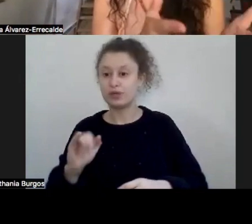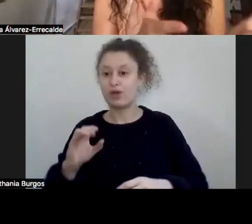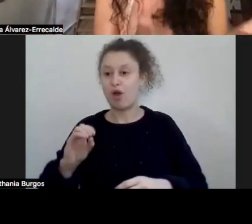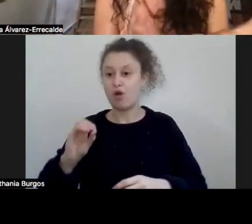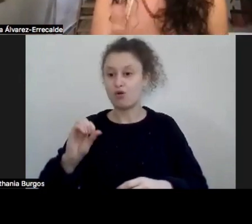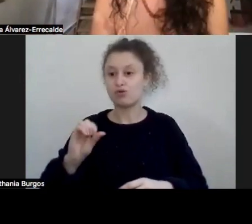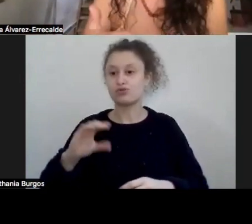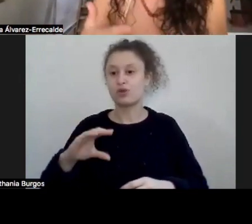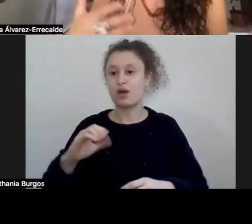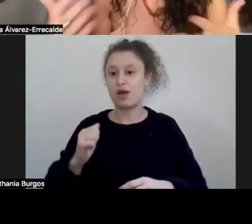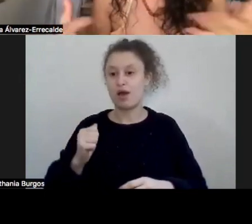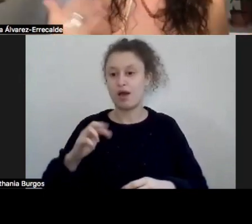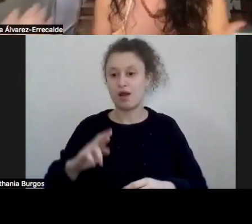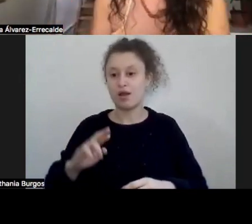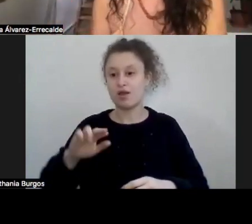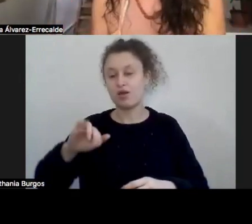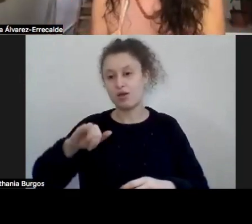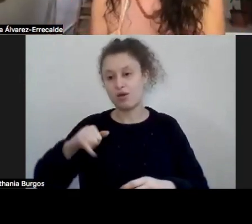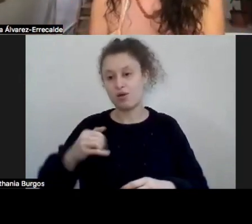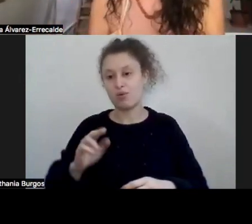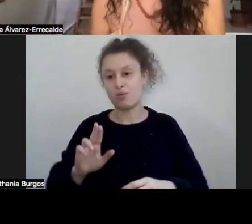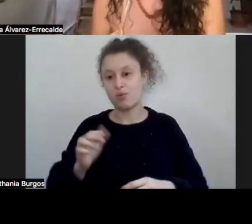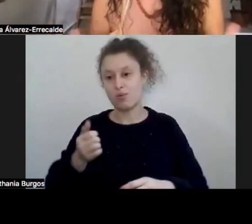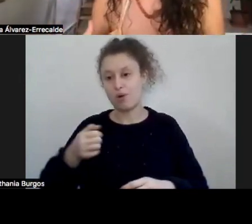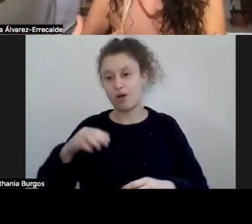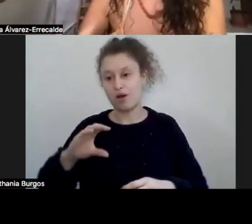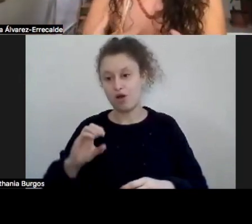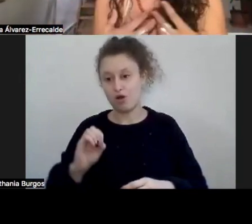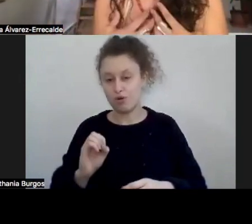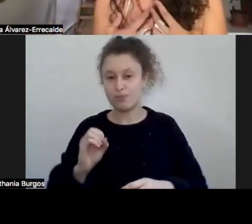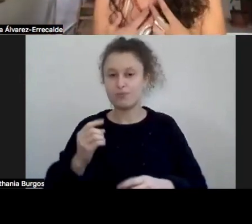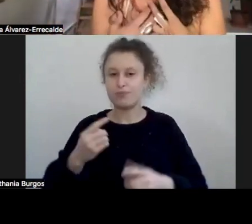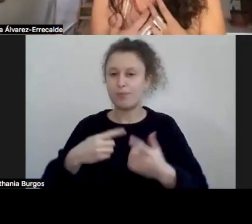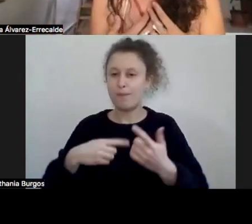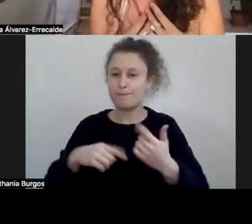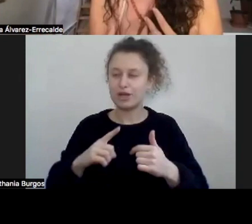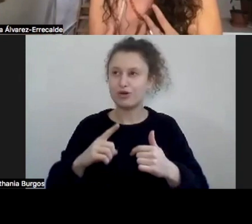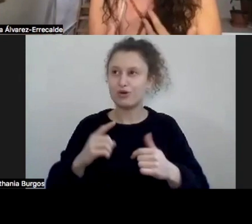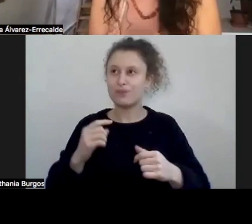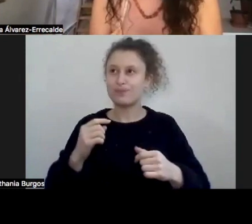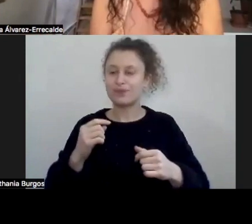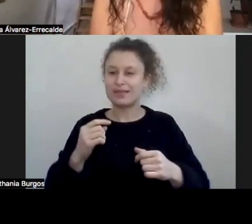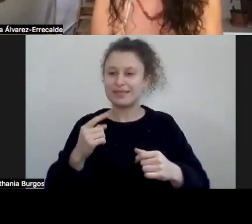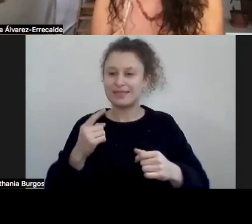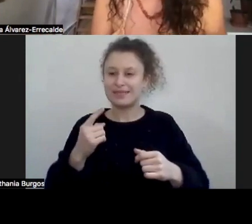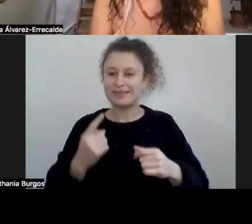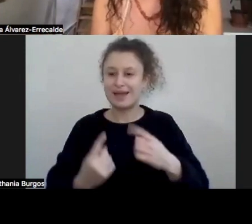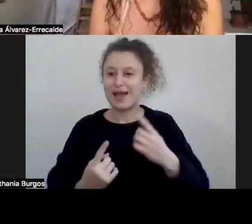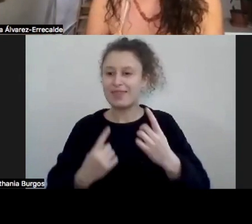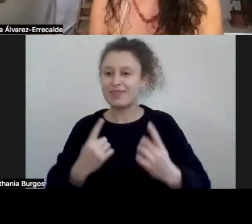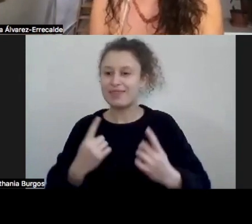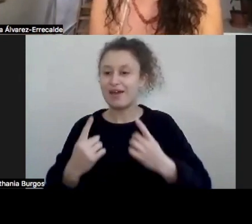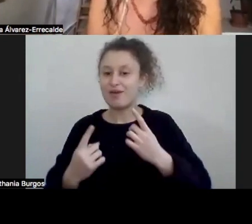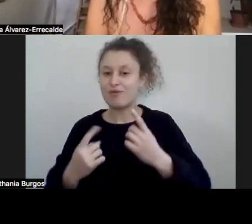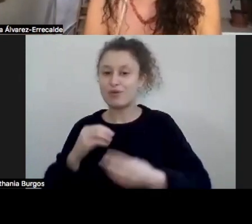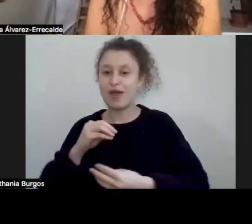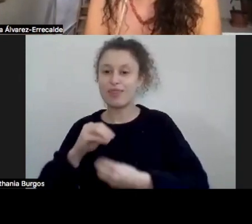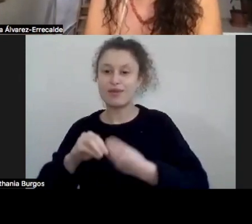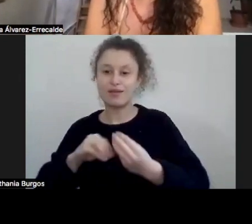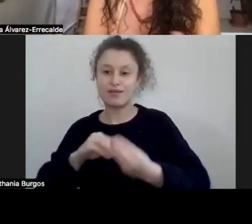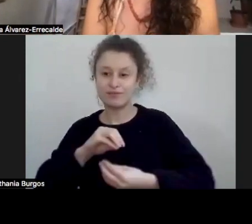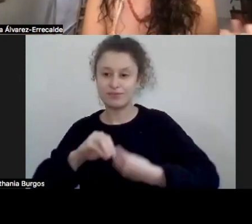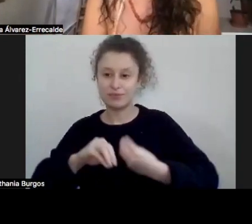eh, forman parte en sí de cada casa, ¿no? Porque una de las cosas que me sorprendía a mí cuando entraba a retratar